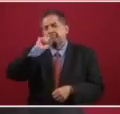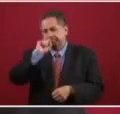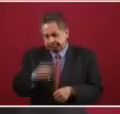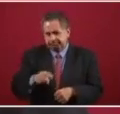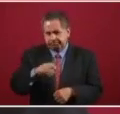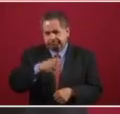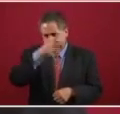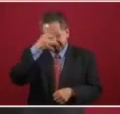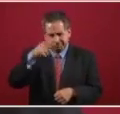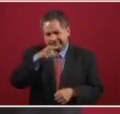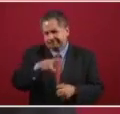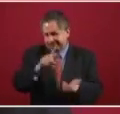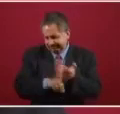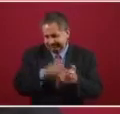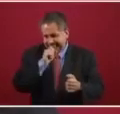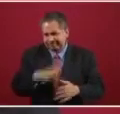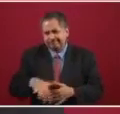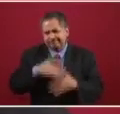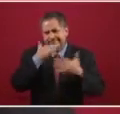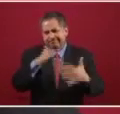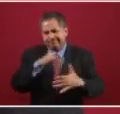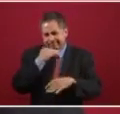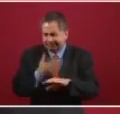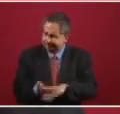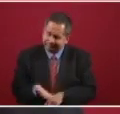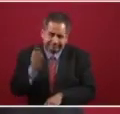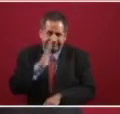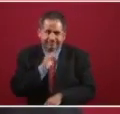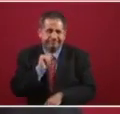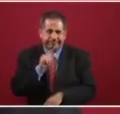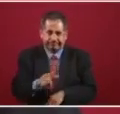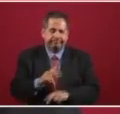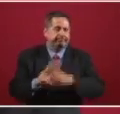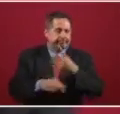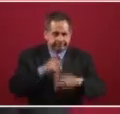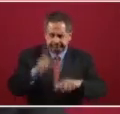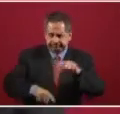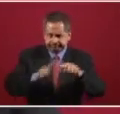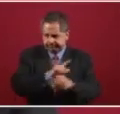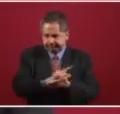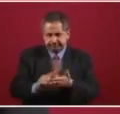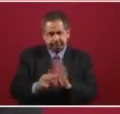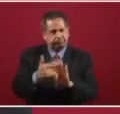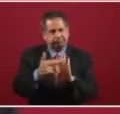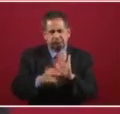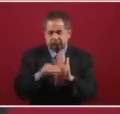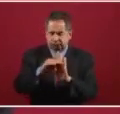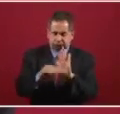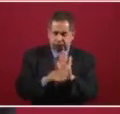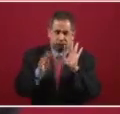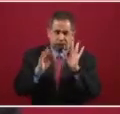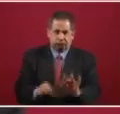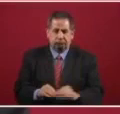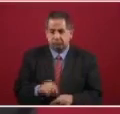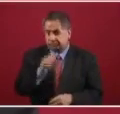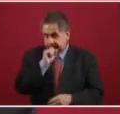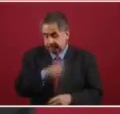Estaba muy mal todo lo que tiene que ver con el